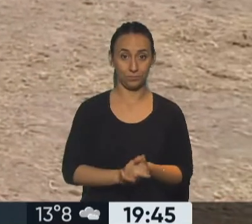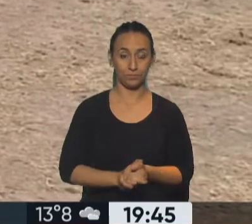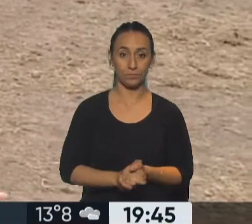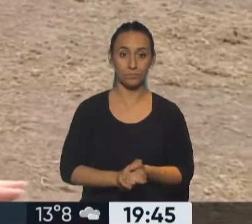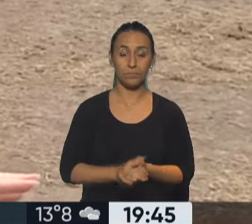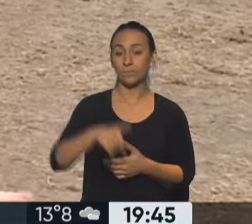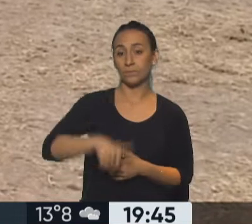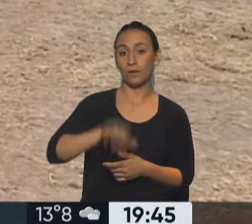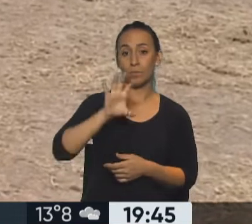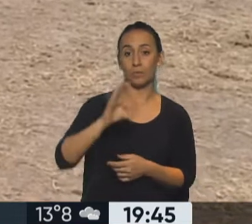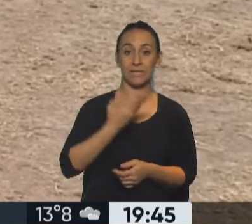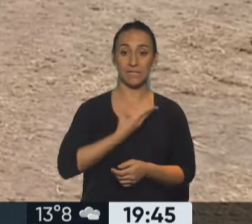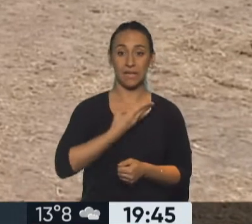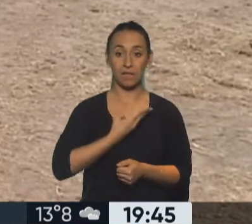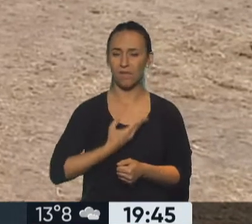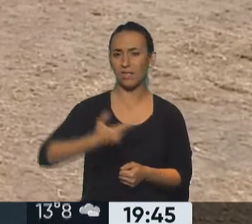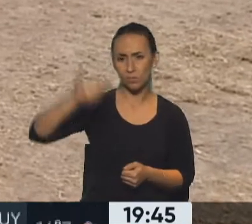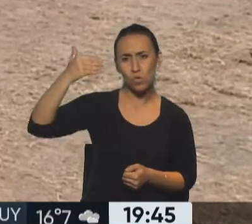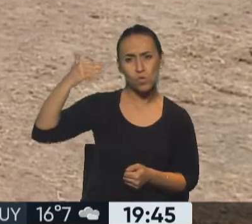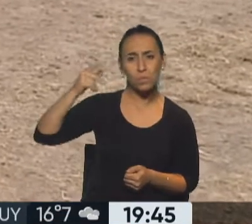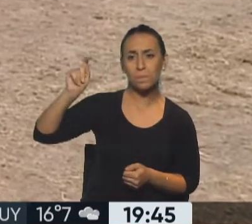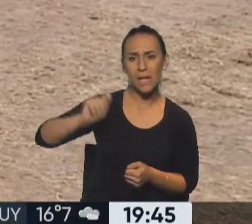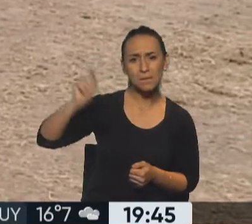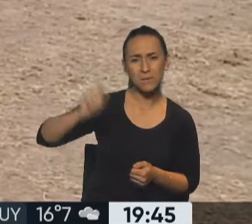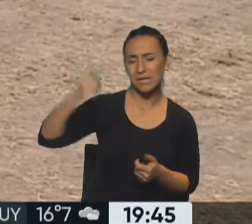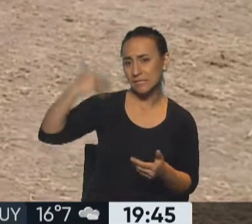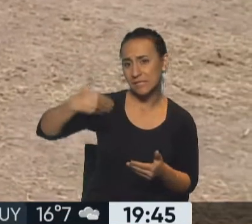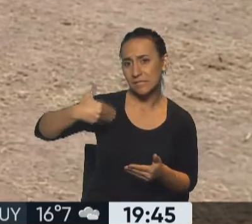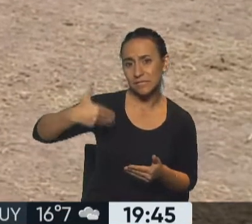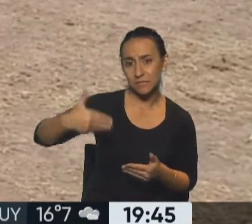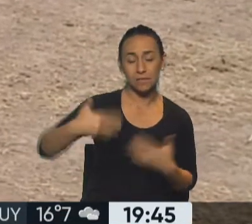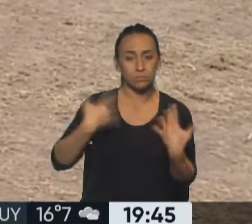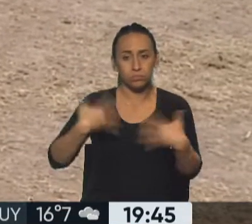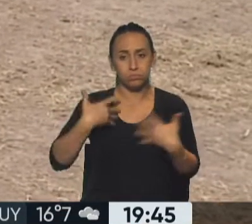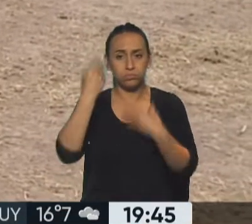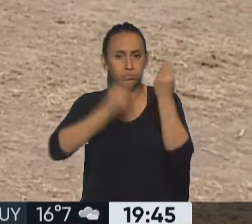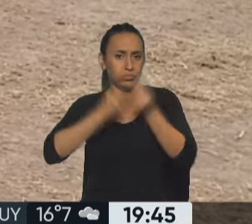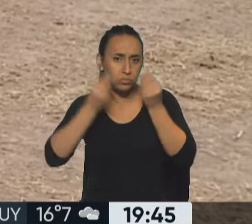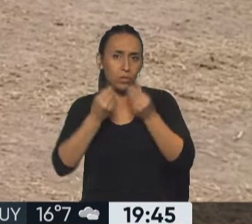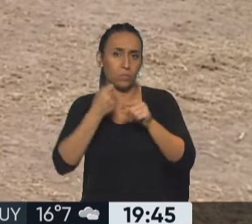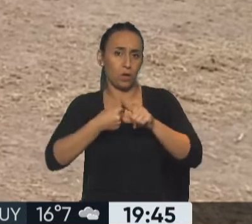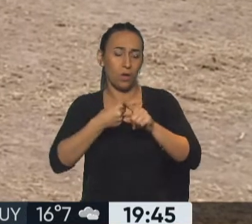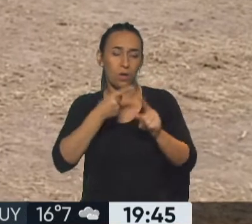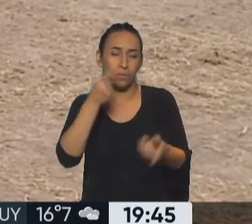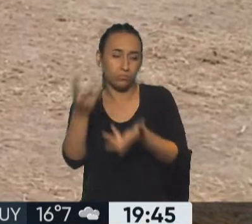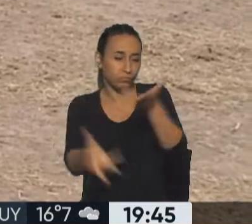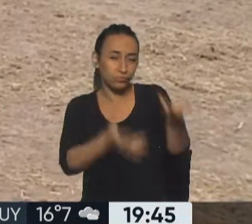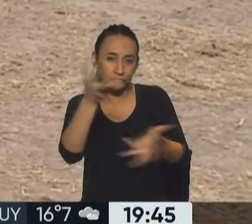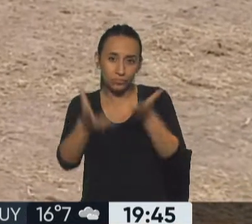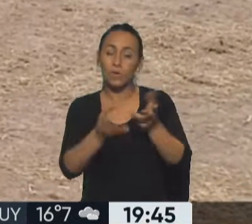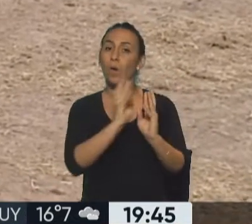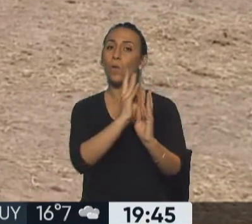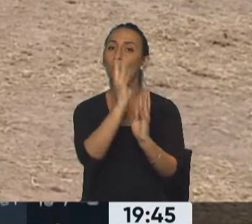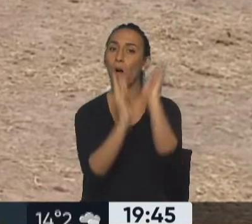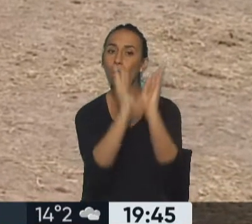De Santa Fe, donde ya hace muchos meses hay mucha preocupación con el tema de los incendios forestales que se dan en